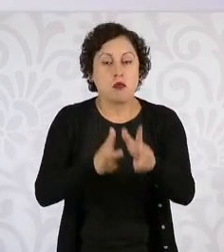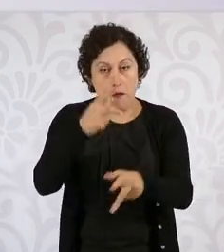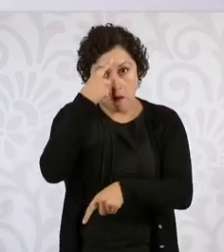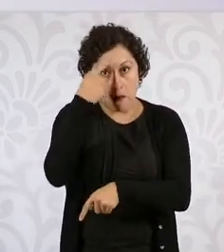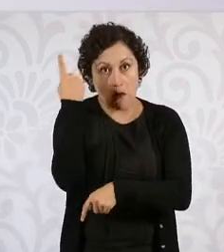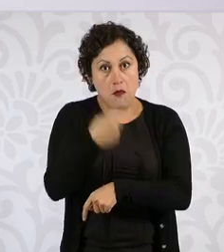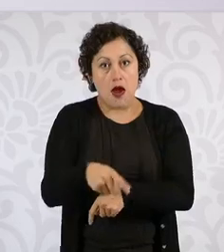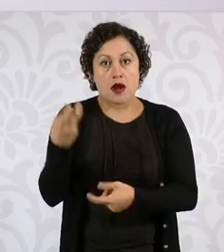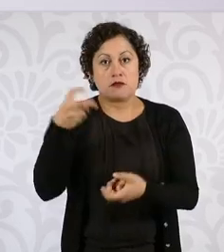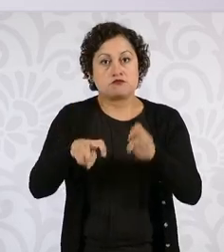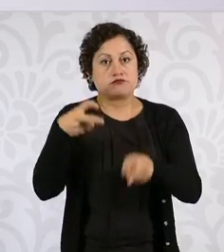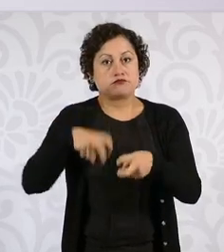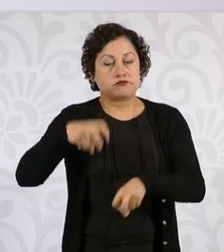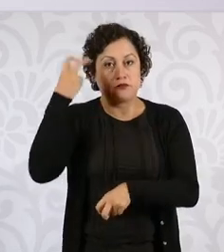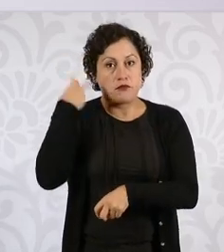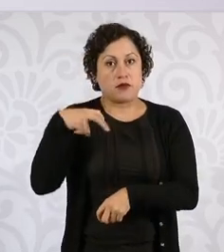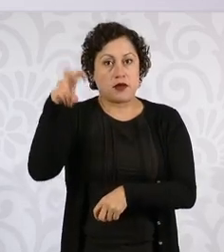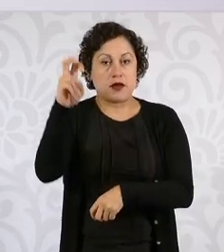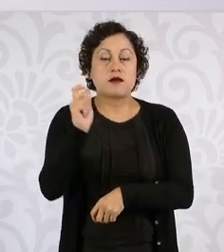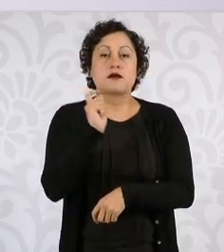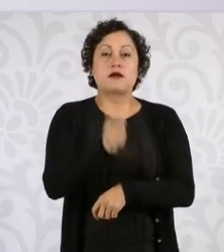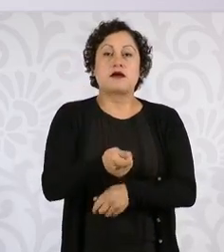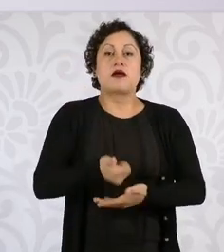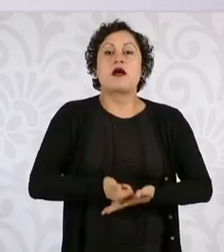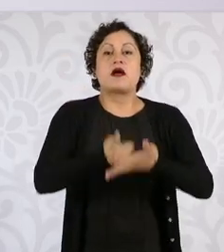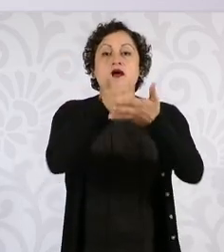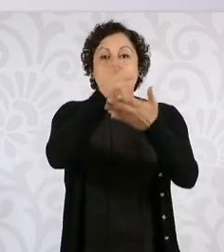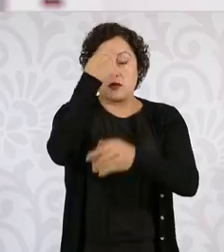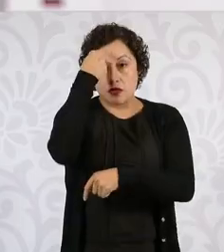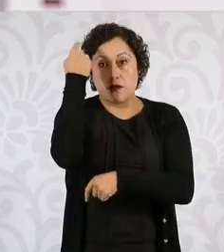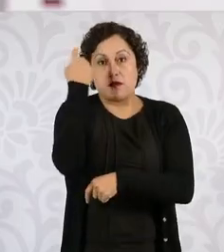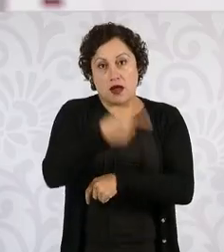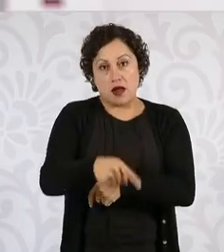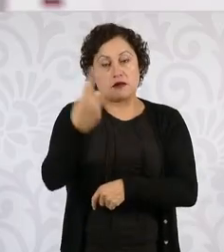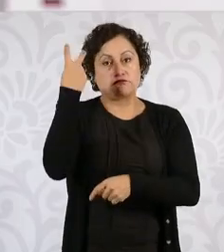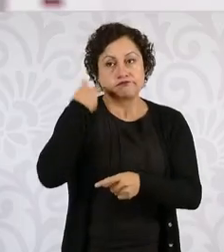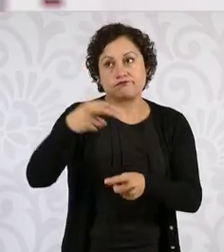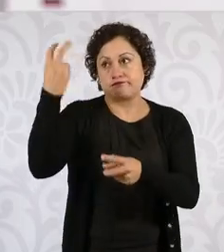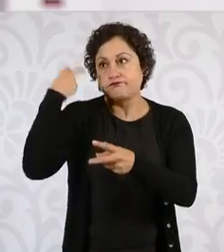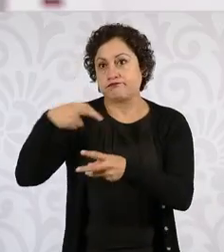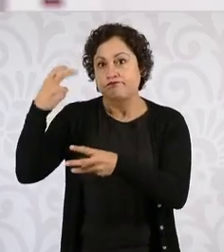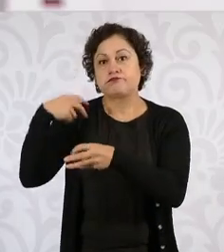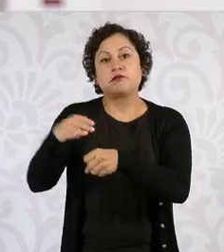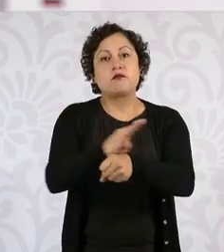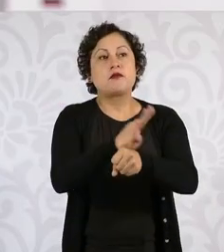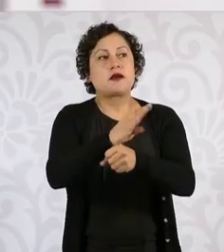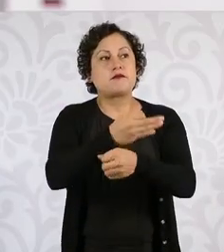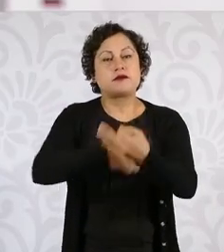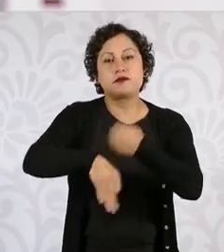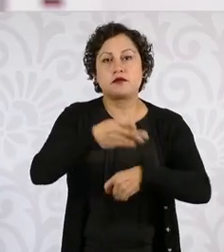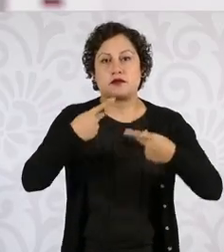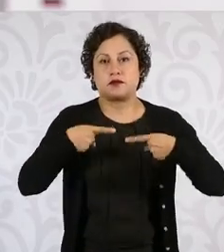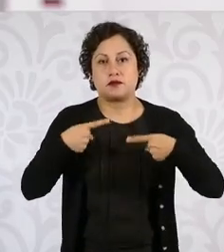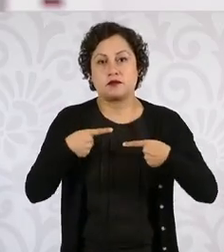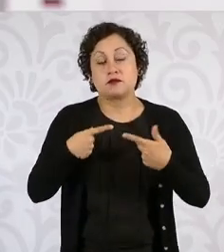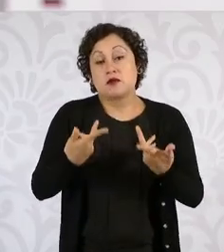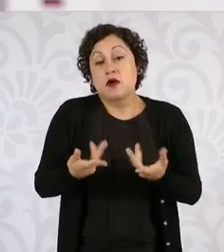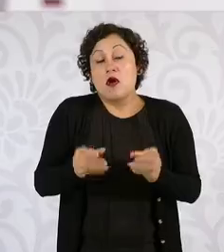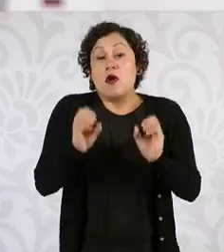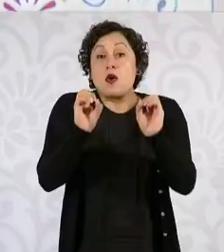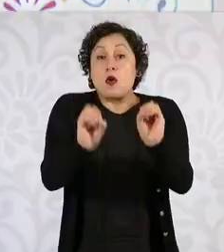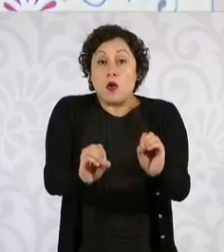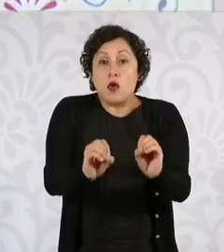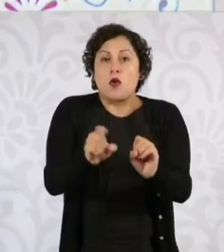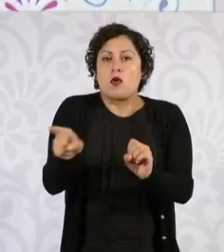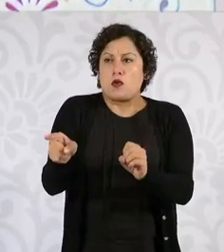la posibilidad de utilizar esas vías para transporte de pasajeros, o como se hizo en Tren Maya, hacer